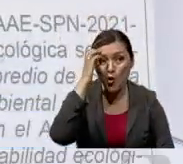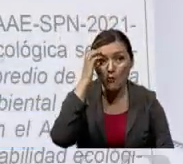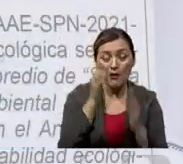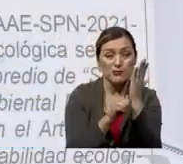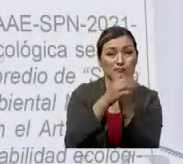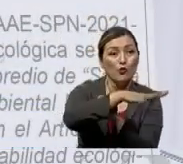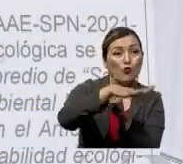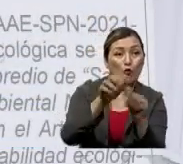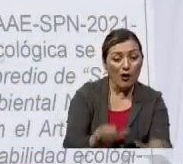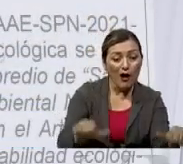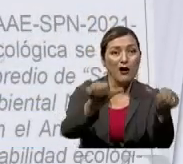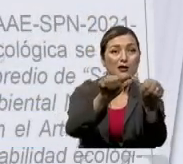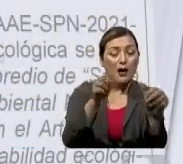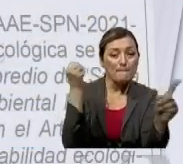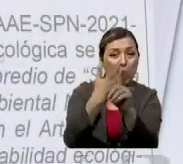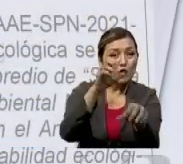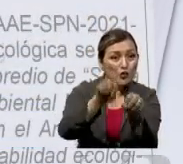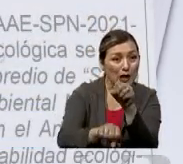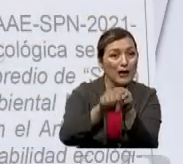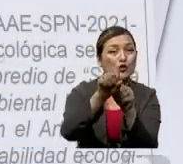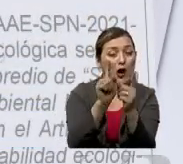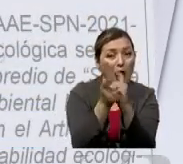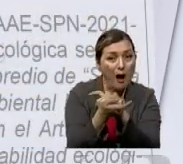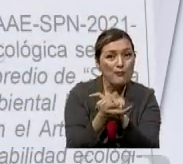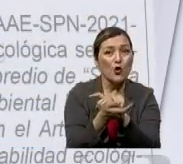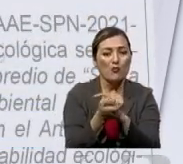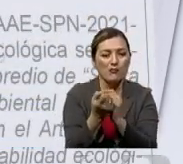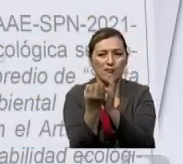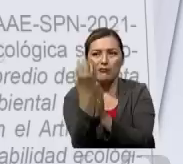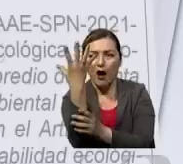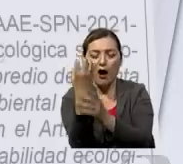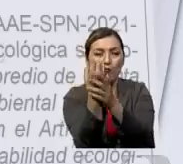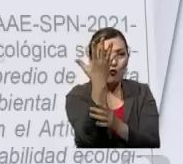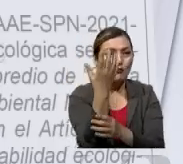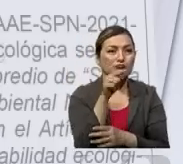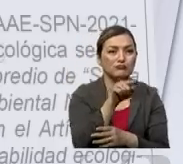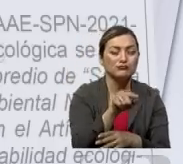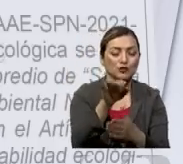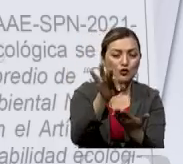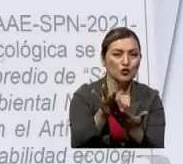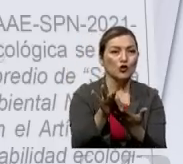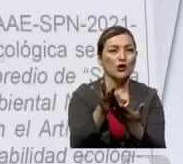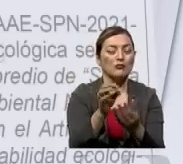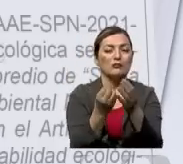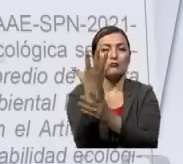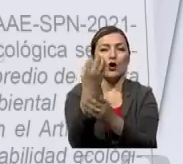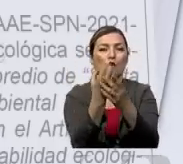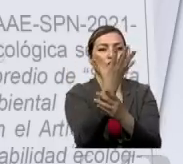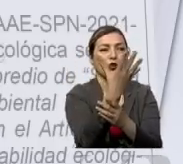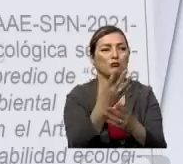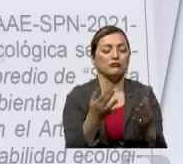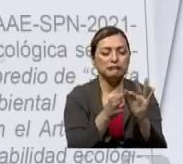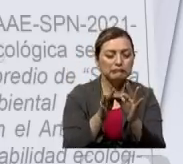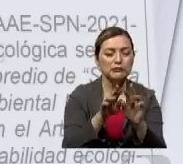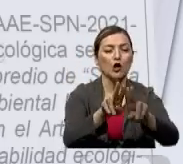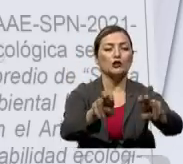de Ambiente por el área y posibles afectaciones por el cambio de cobertura vegetal, ya que presentan zonas de vegetación nativa y